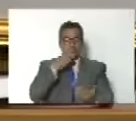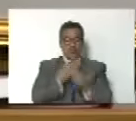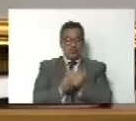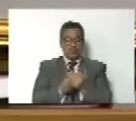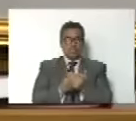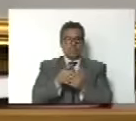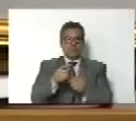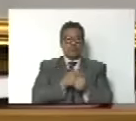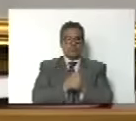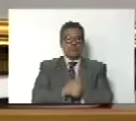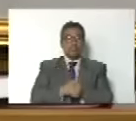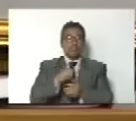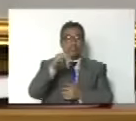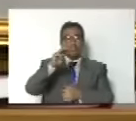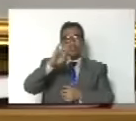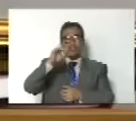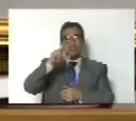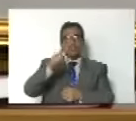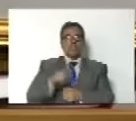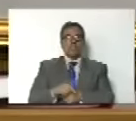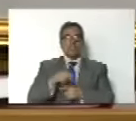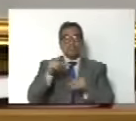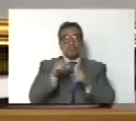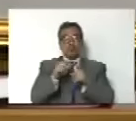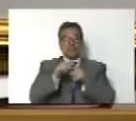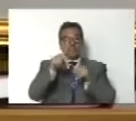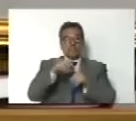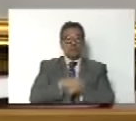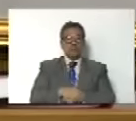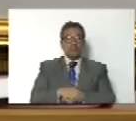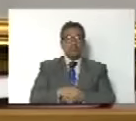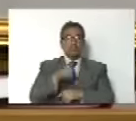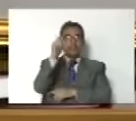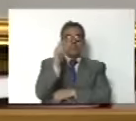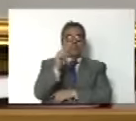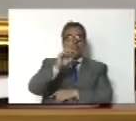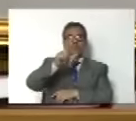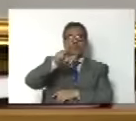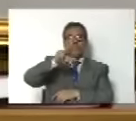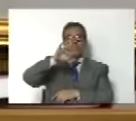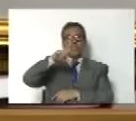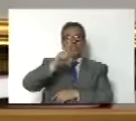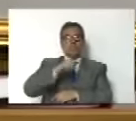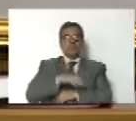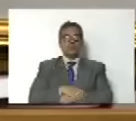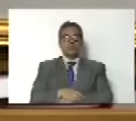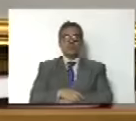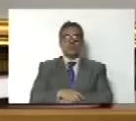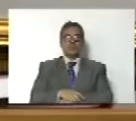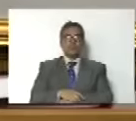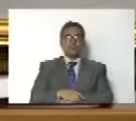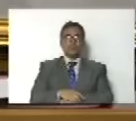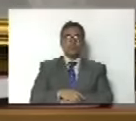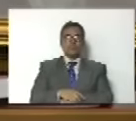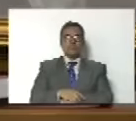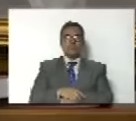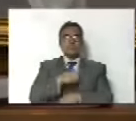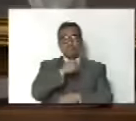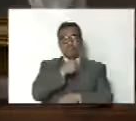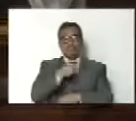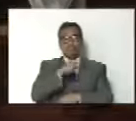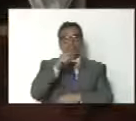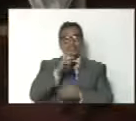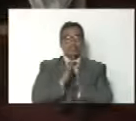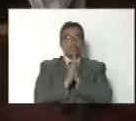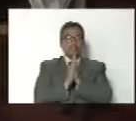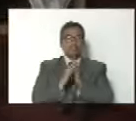Gracias, querido diputado Wills Rangel. Voy a dejar en el derecho de palabra al diputado Luis Eduardo Martínez. Micrófono para el